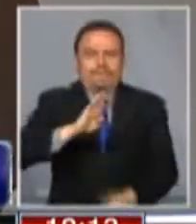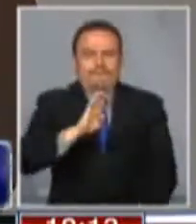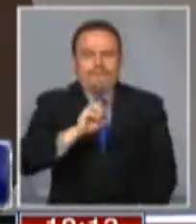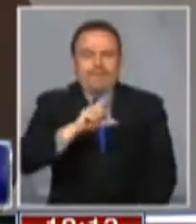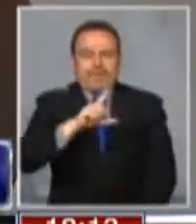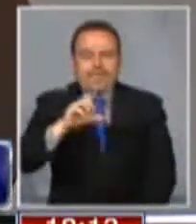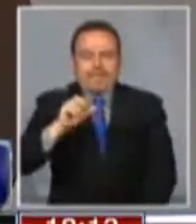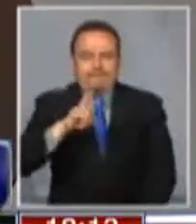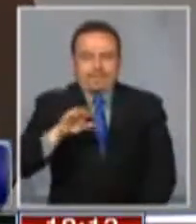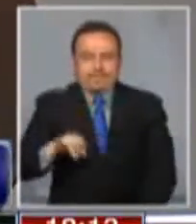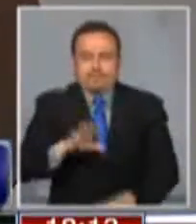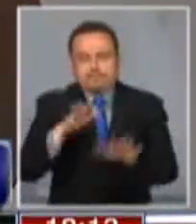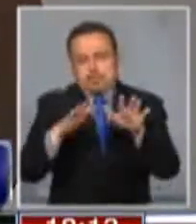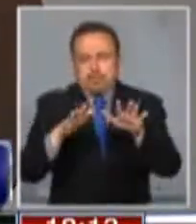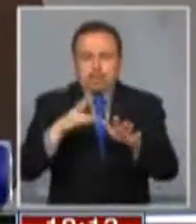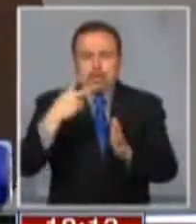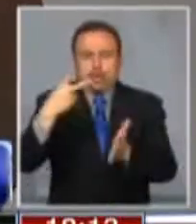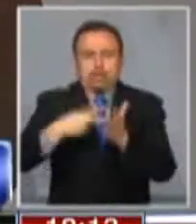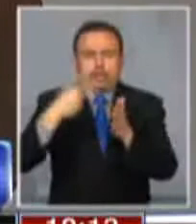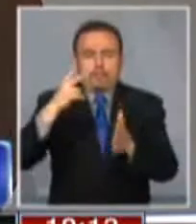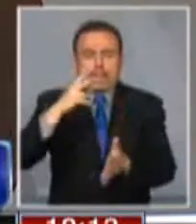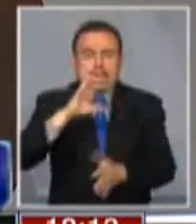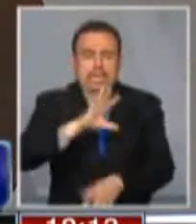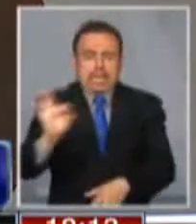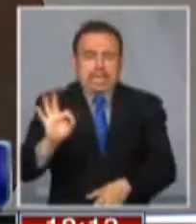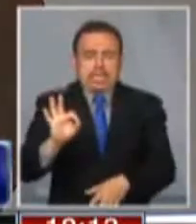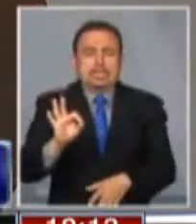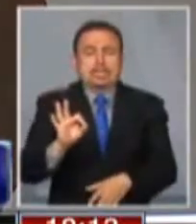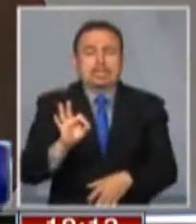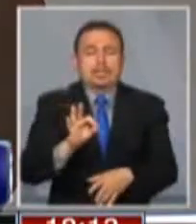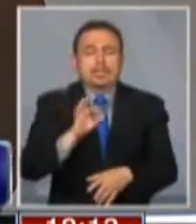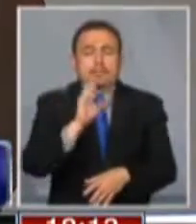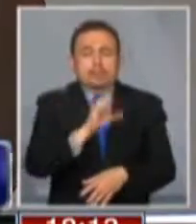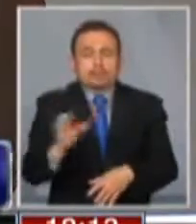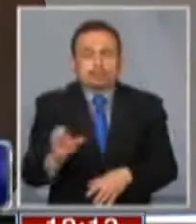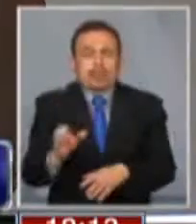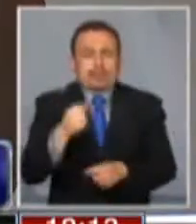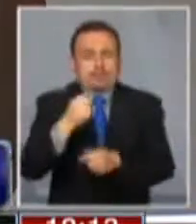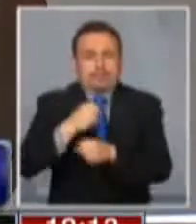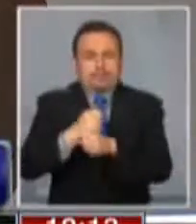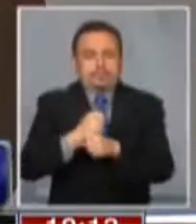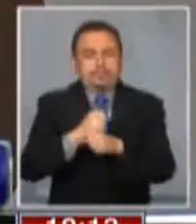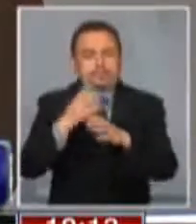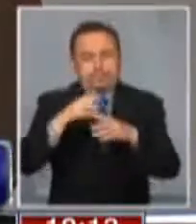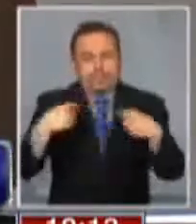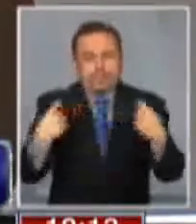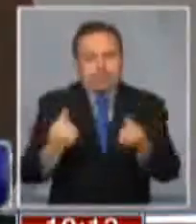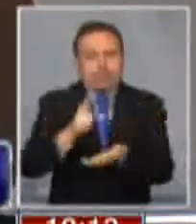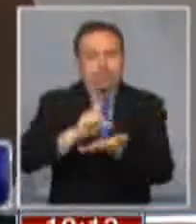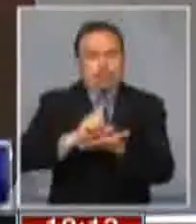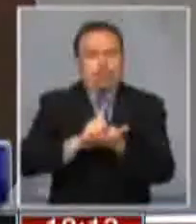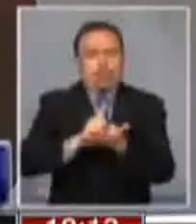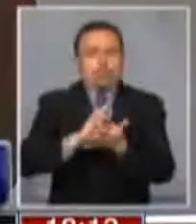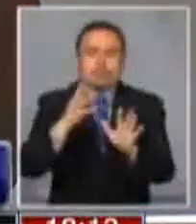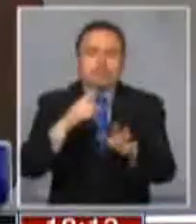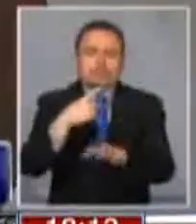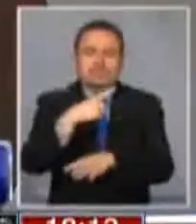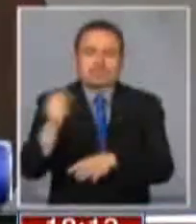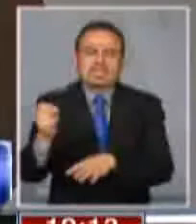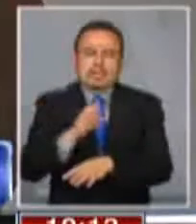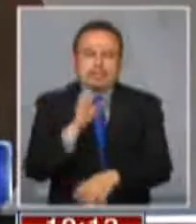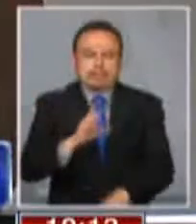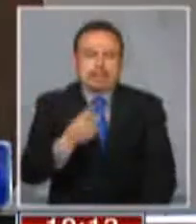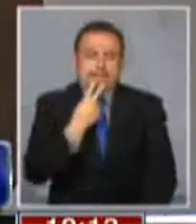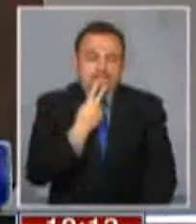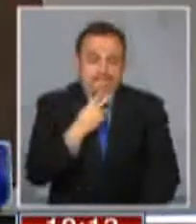de 2.500 personas y viven solamente 100 personas, que este es el sector eminentemente comercial del barrio de Bellavista. Y